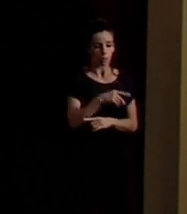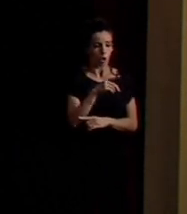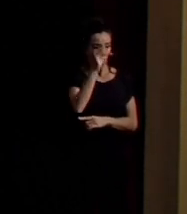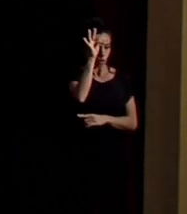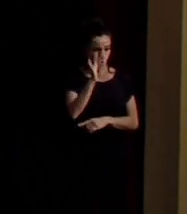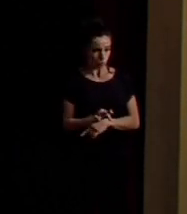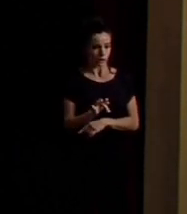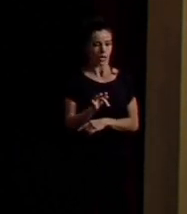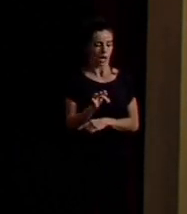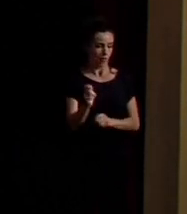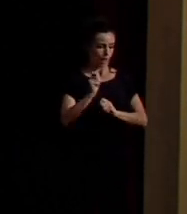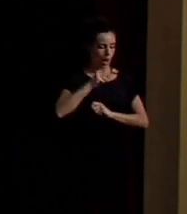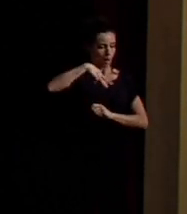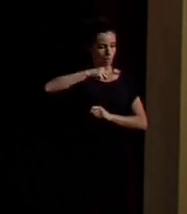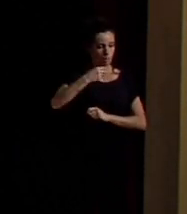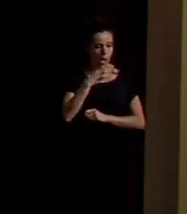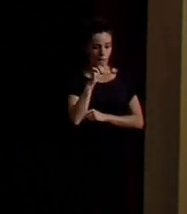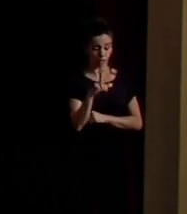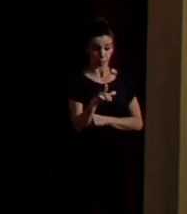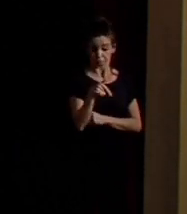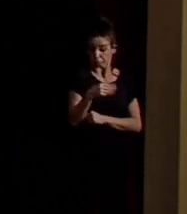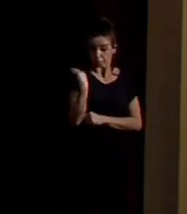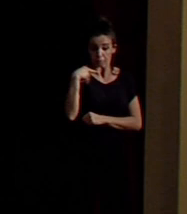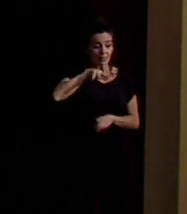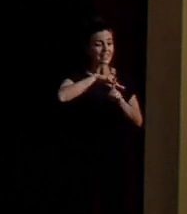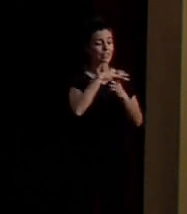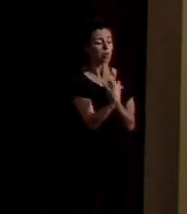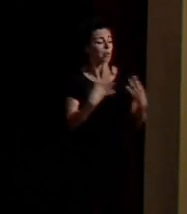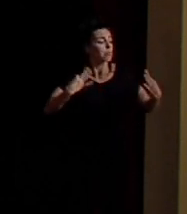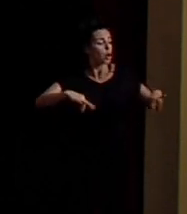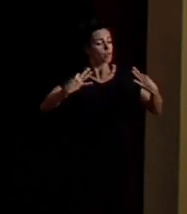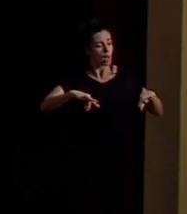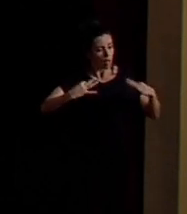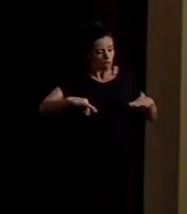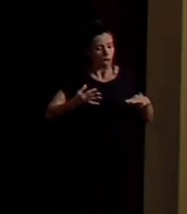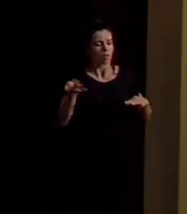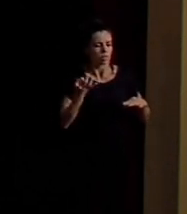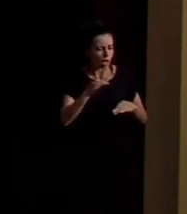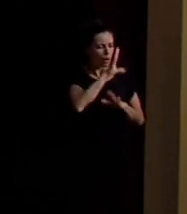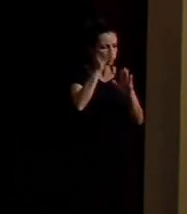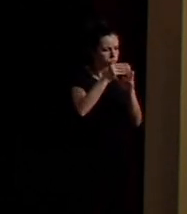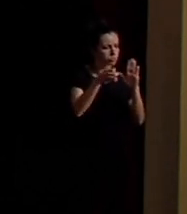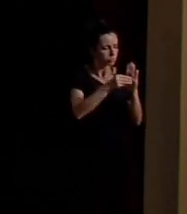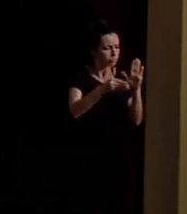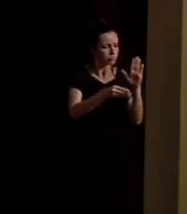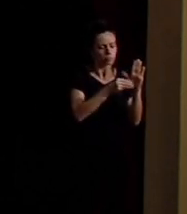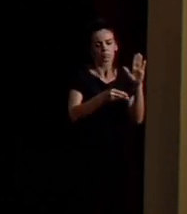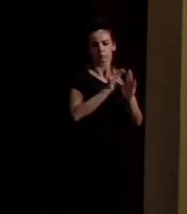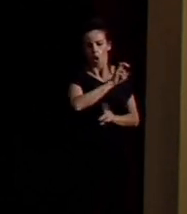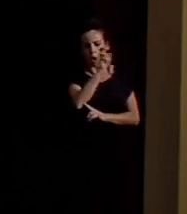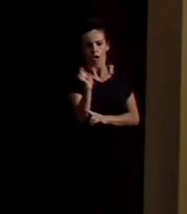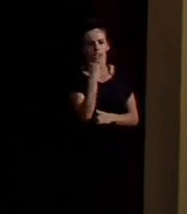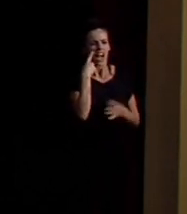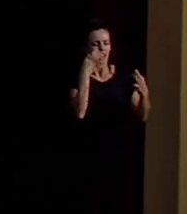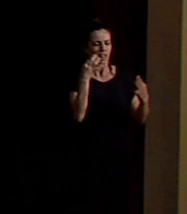¿no? En medio de toda esta normalización, y a la que habría que sumar, ¿no?, otras muchísimas realidades, como por ejemplo,